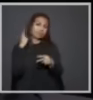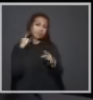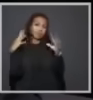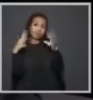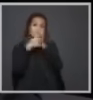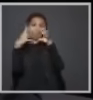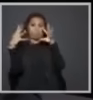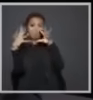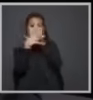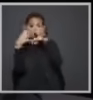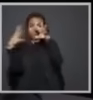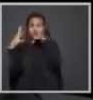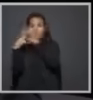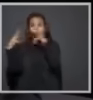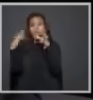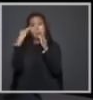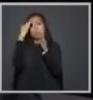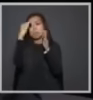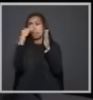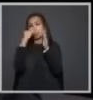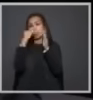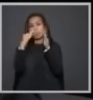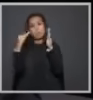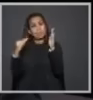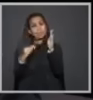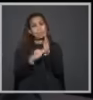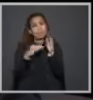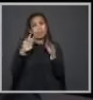guerra, miles de muertos,